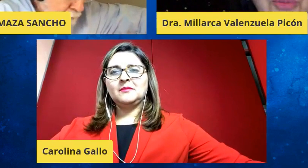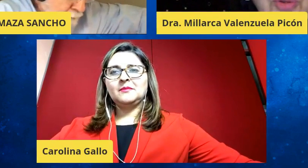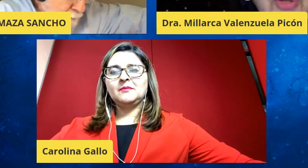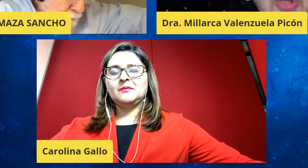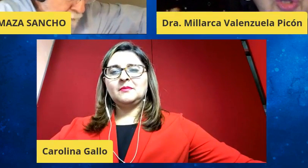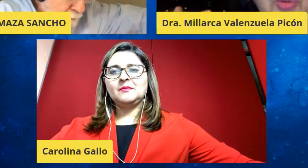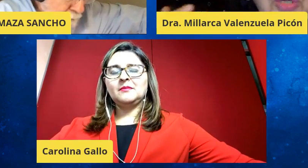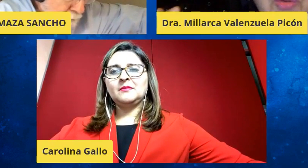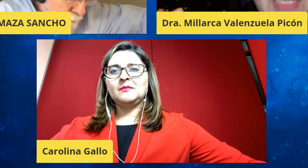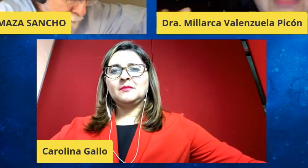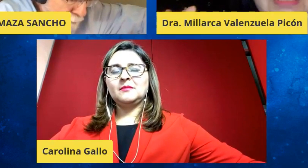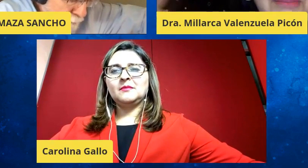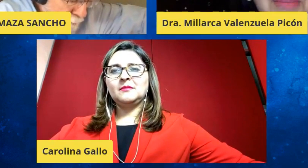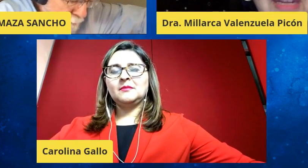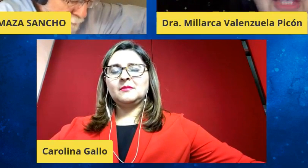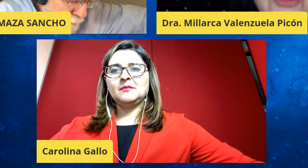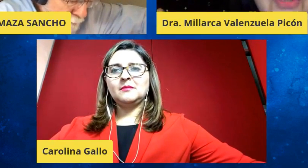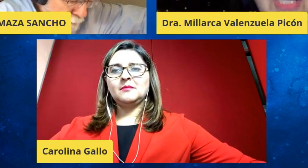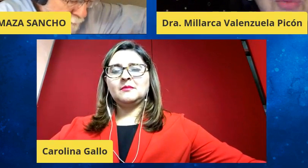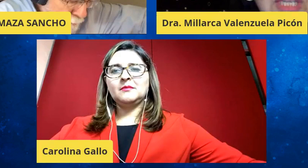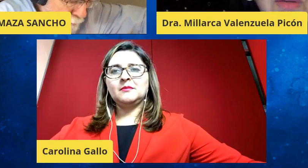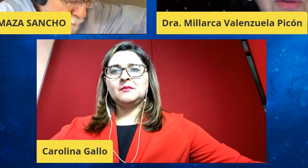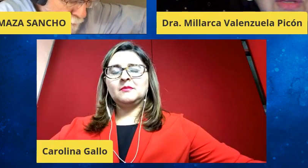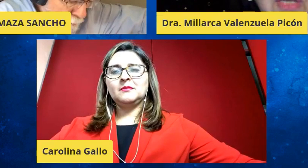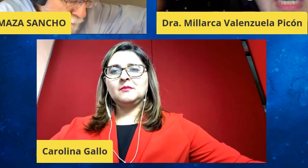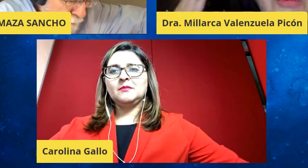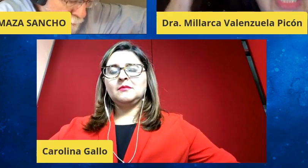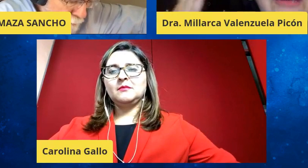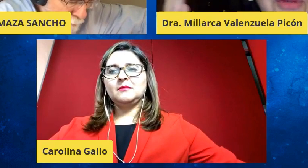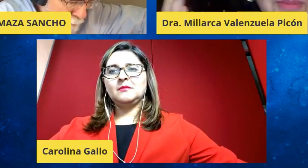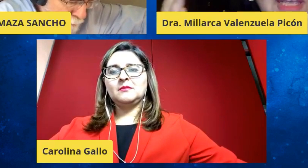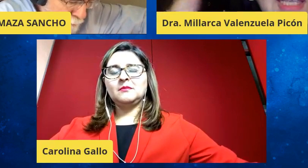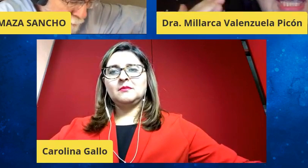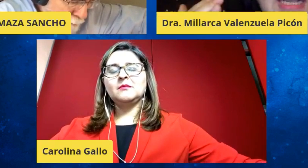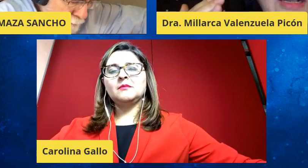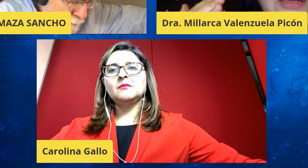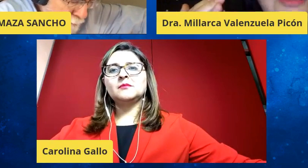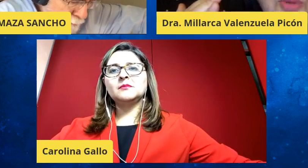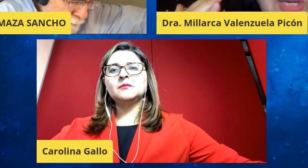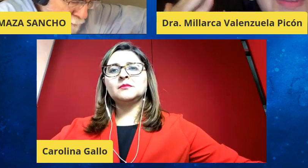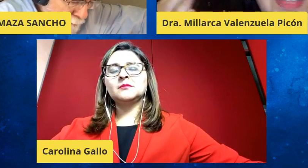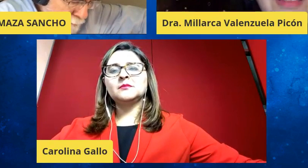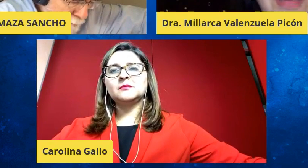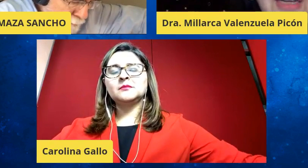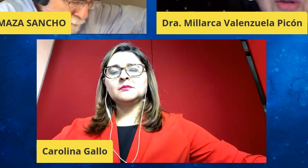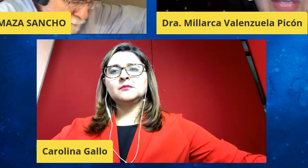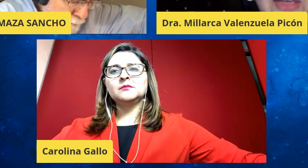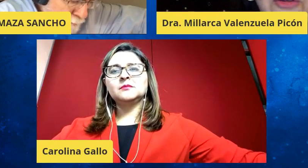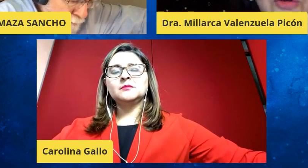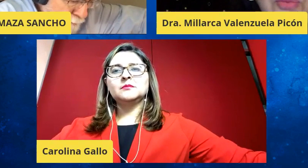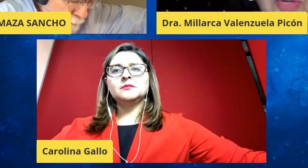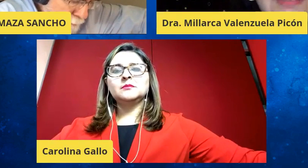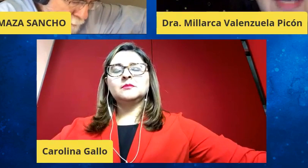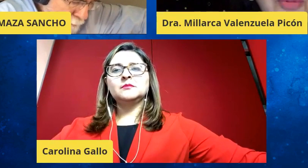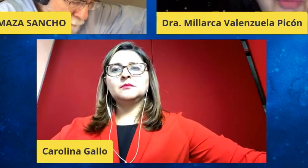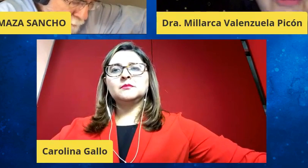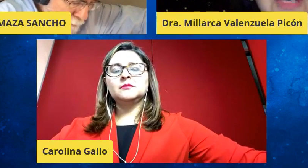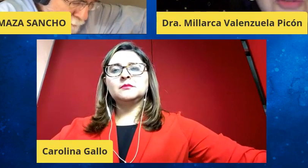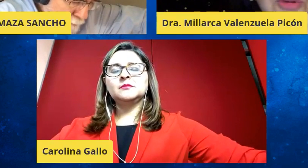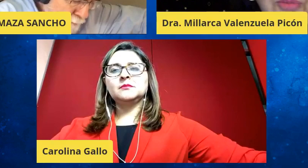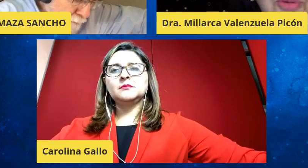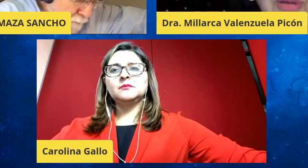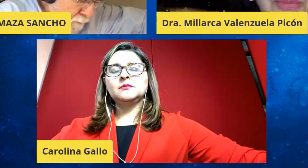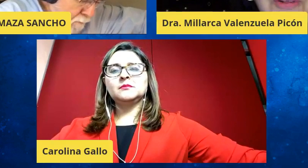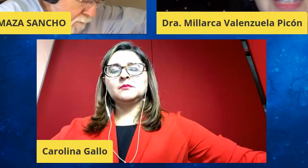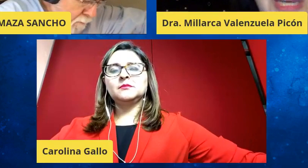ver cómo un lugar tan maravilloso, tan único, la única forma en que somos capaces de verlo es cómo le sacamos